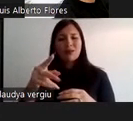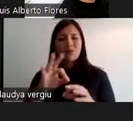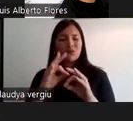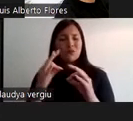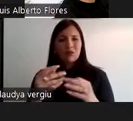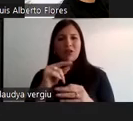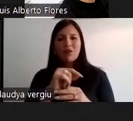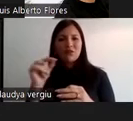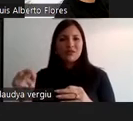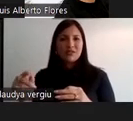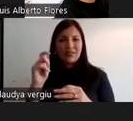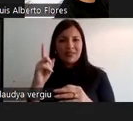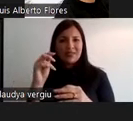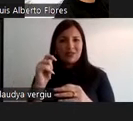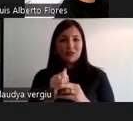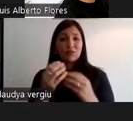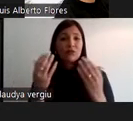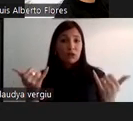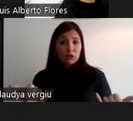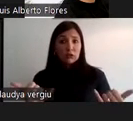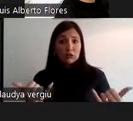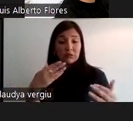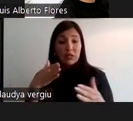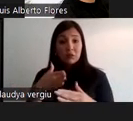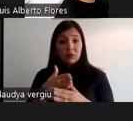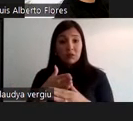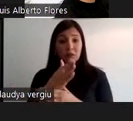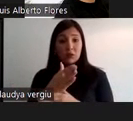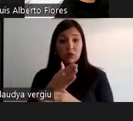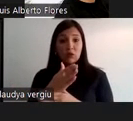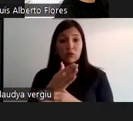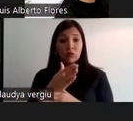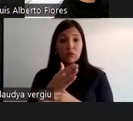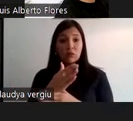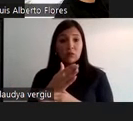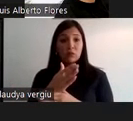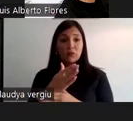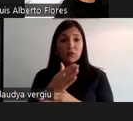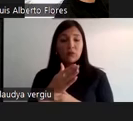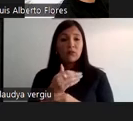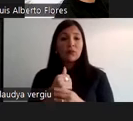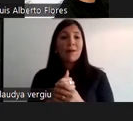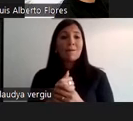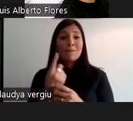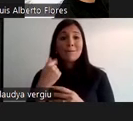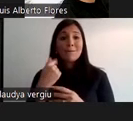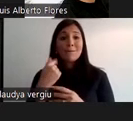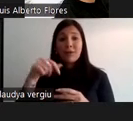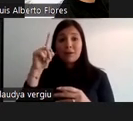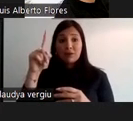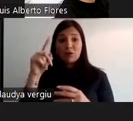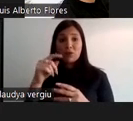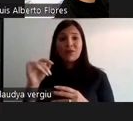eficiente entonces empecemos con el contexto sanitario y económico primero empecemos con el tema